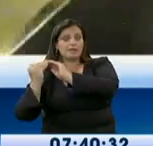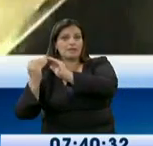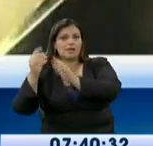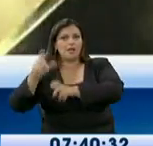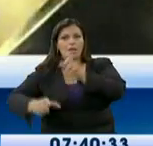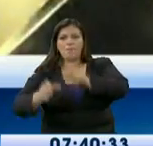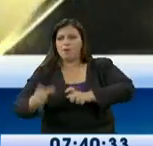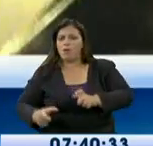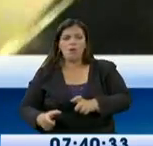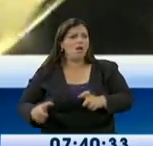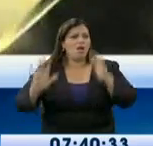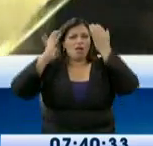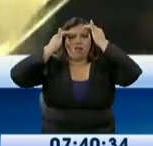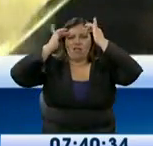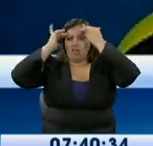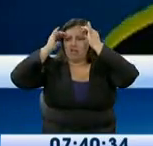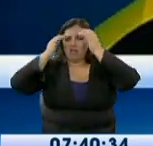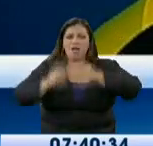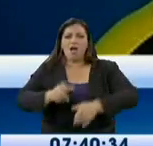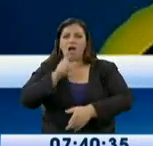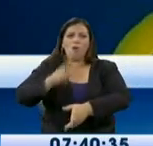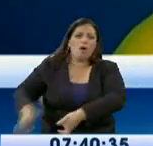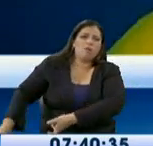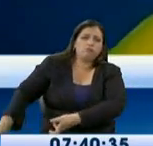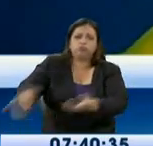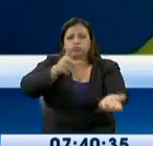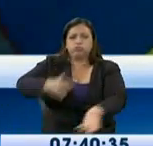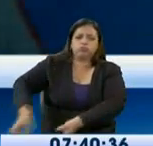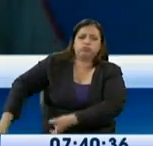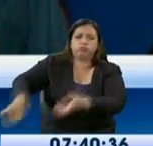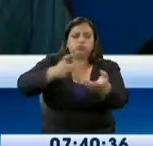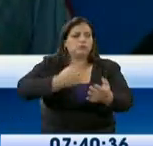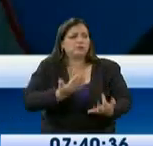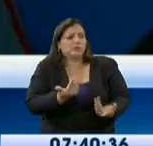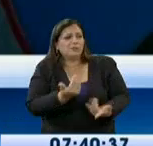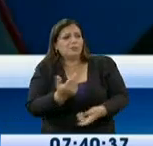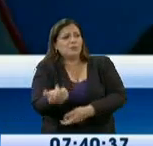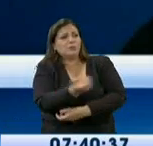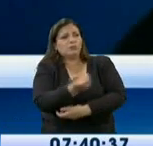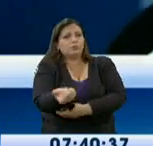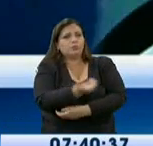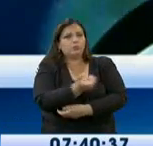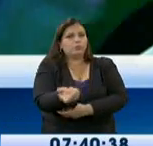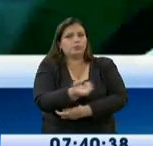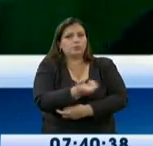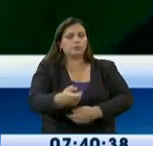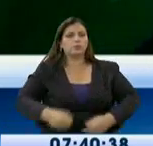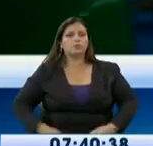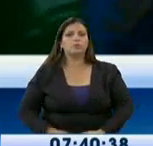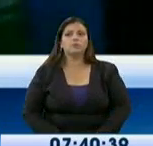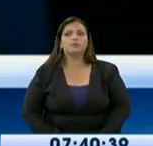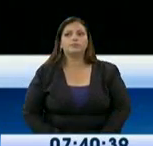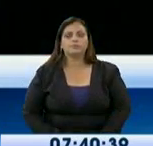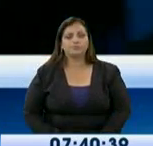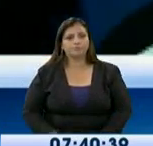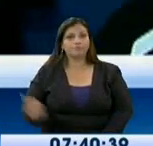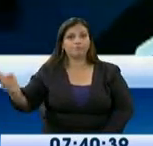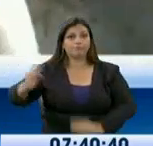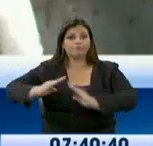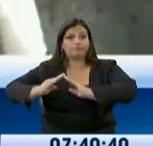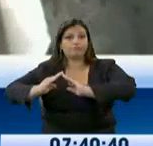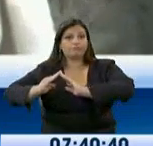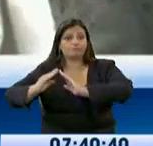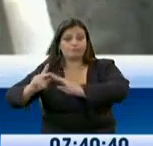el fuego hasta que lleguen los bomberos. Si no hubiera sido por un vecino que apaga los cables, echó agua, esto hubiera sido